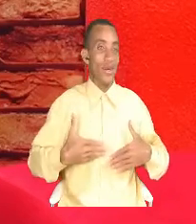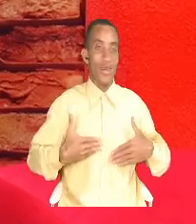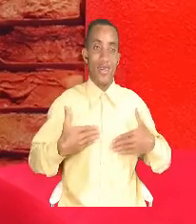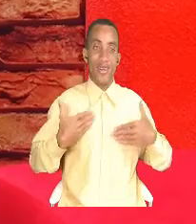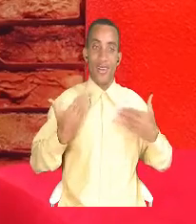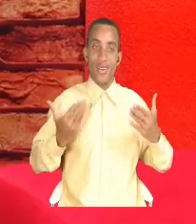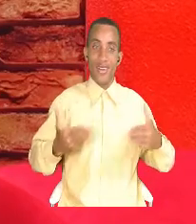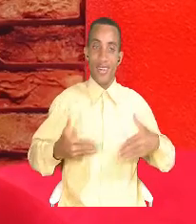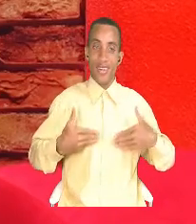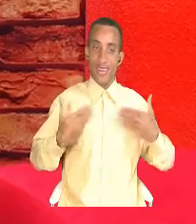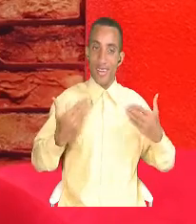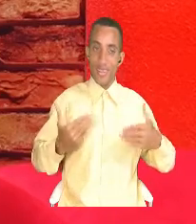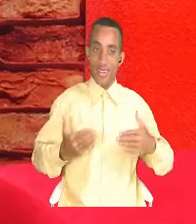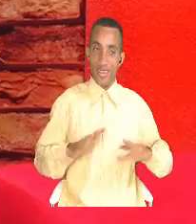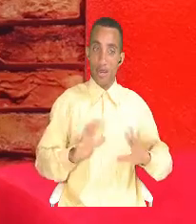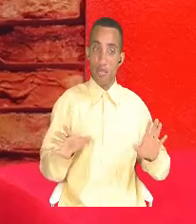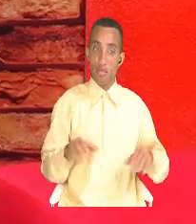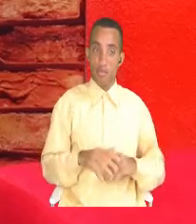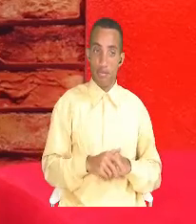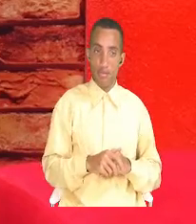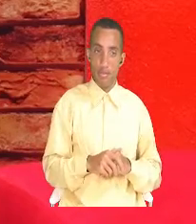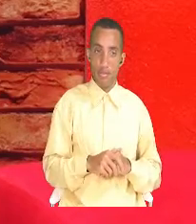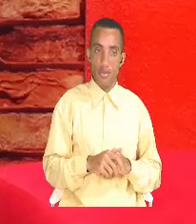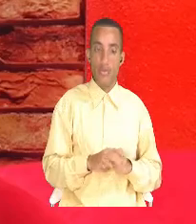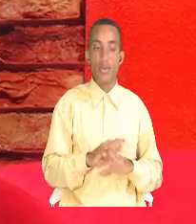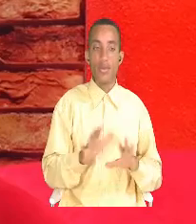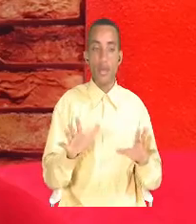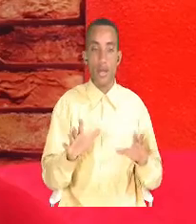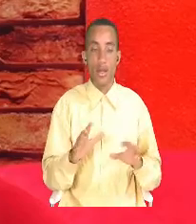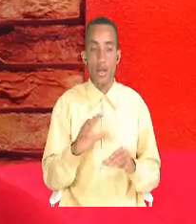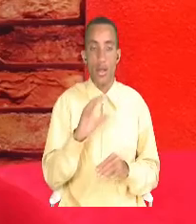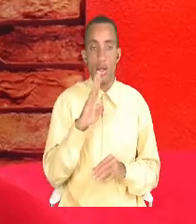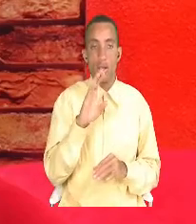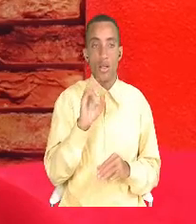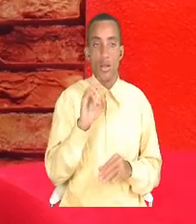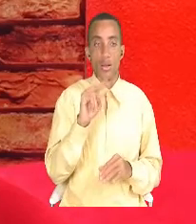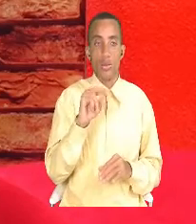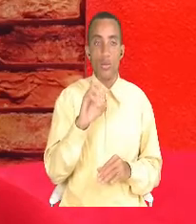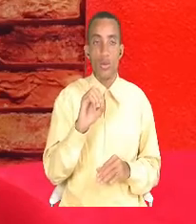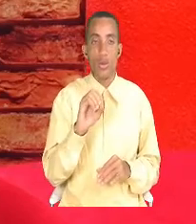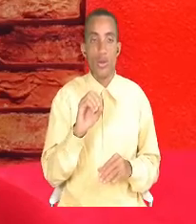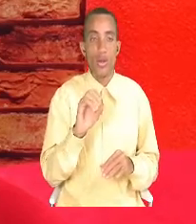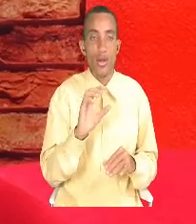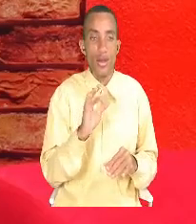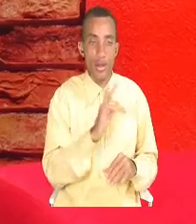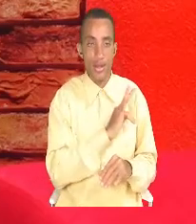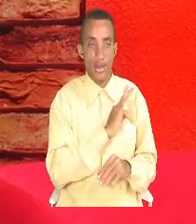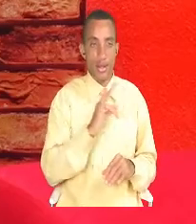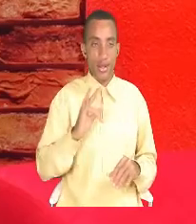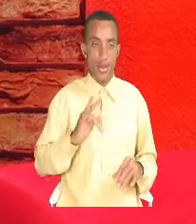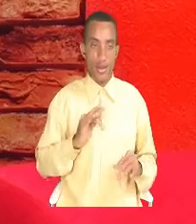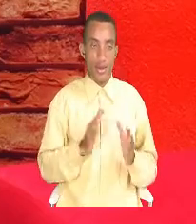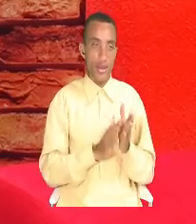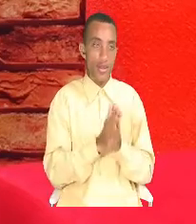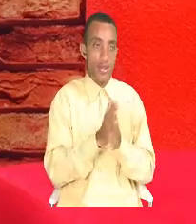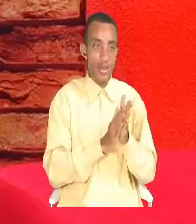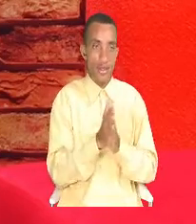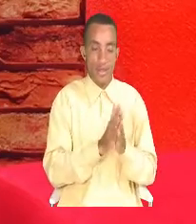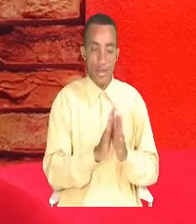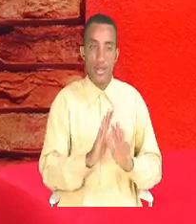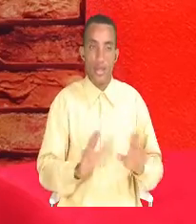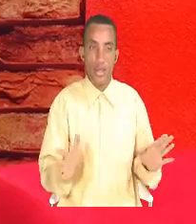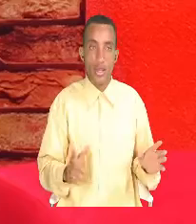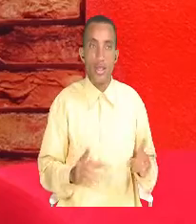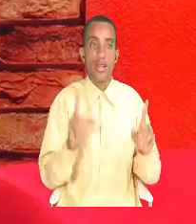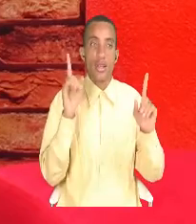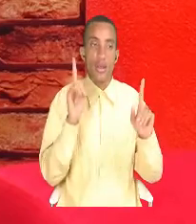quisimos colocarle ese bono regalo o terapia regalo y montar la chocolaterapia en ese ritual